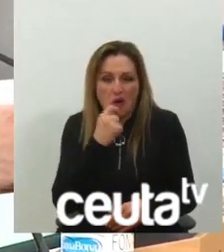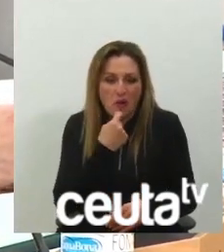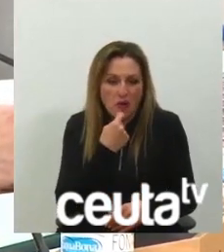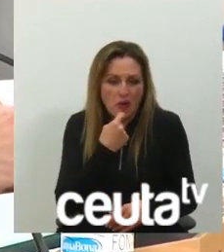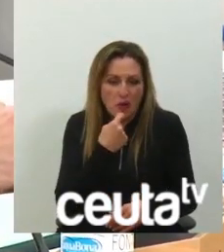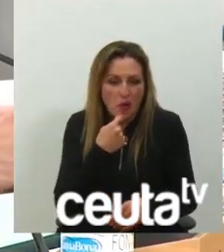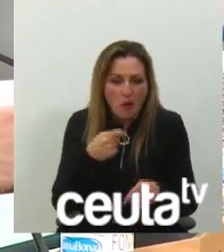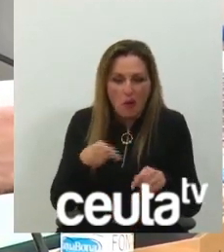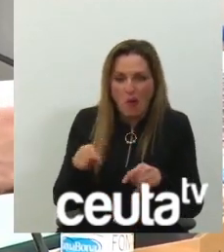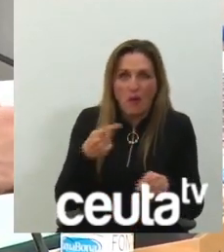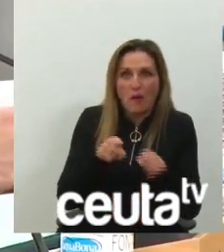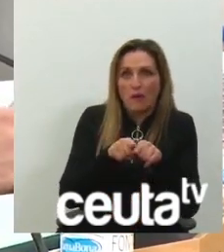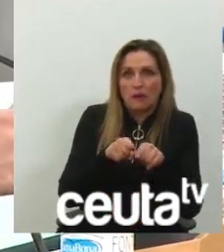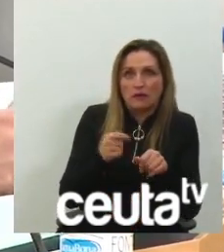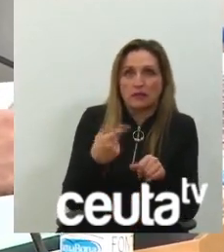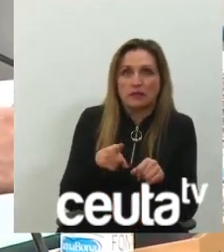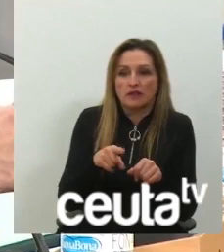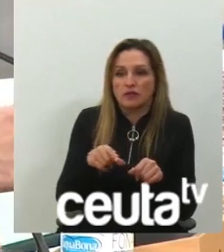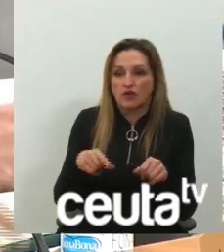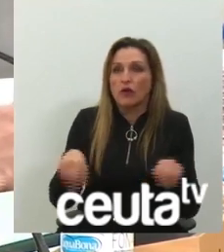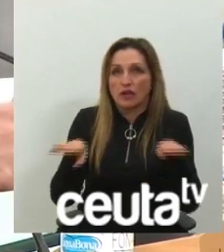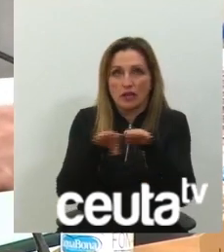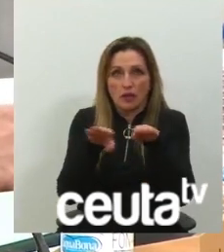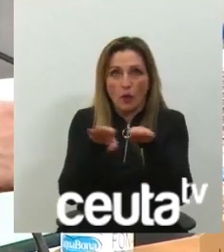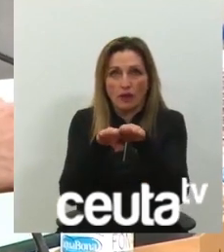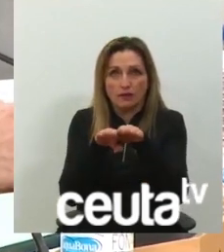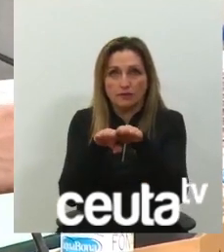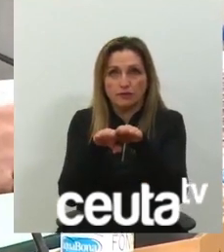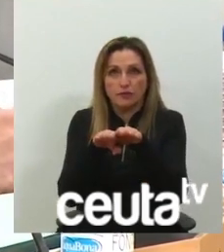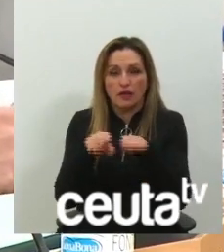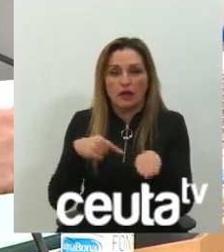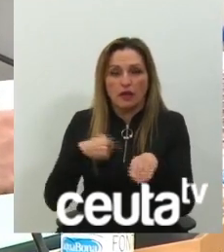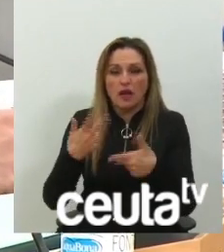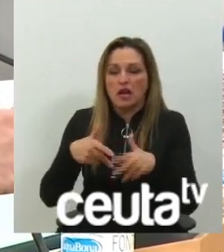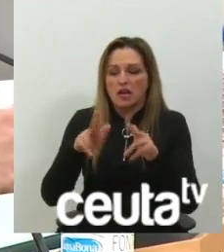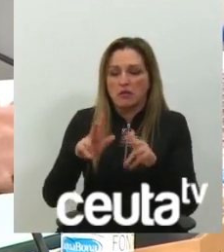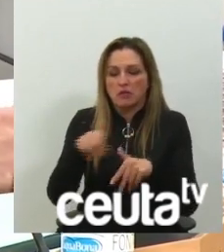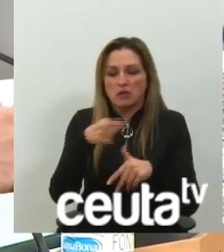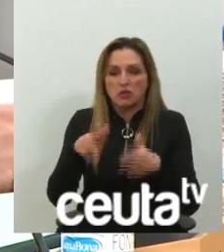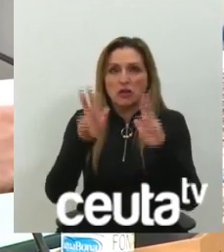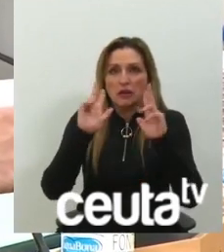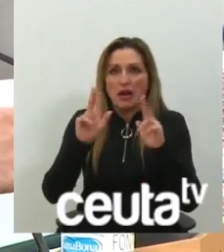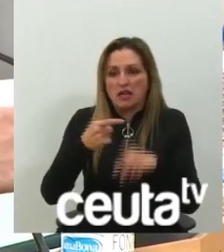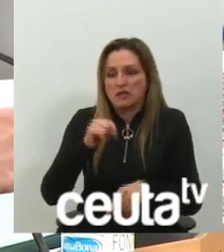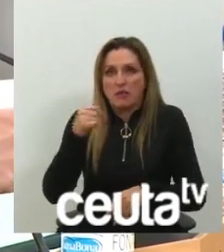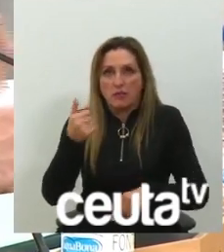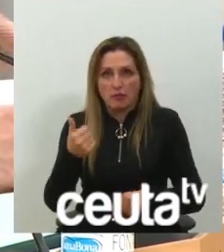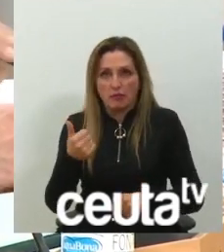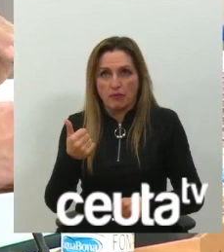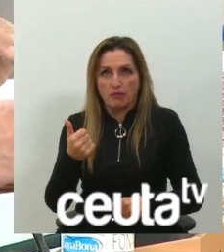llamarle mertz son exactamente las mismas ya digo que de liberales tienen ustedes bastante poco